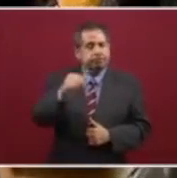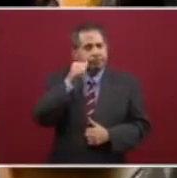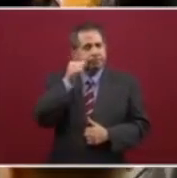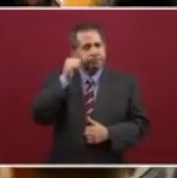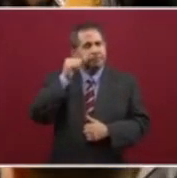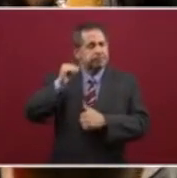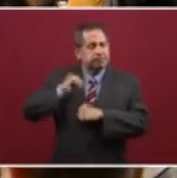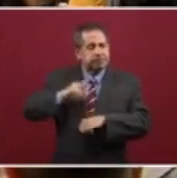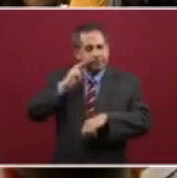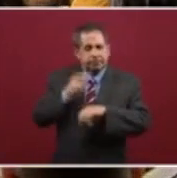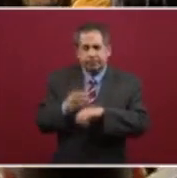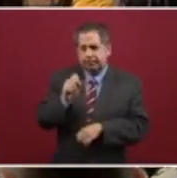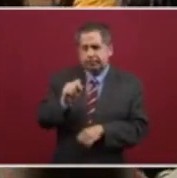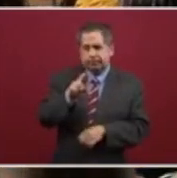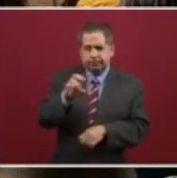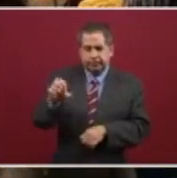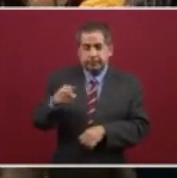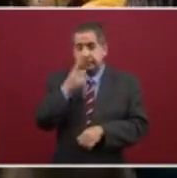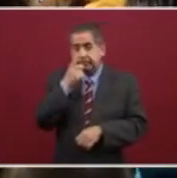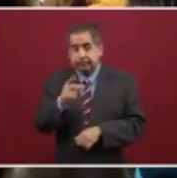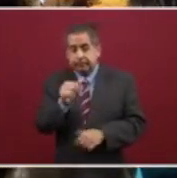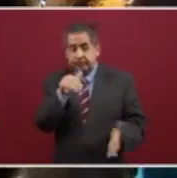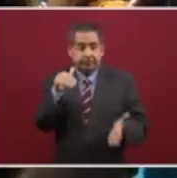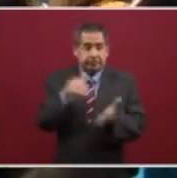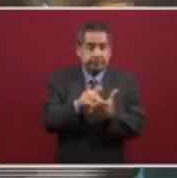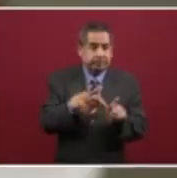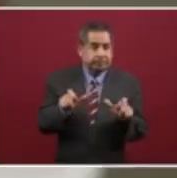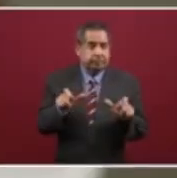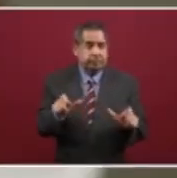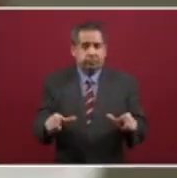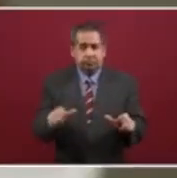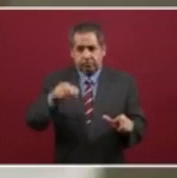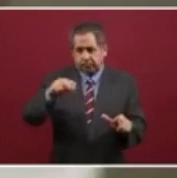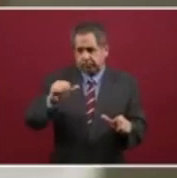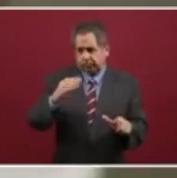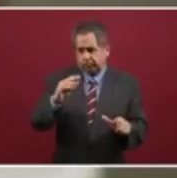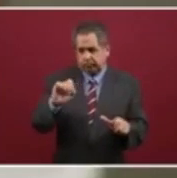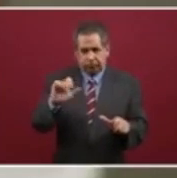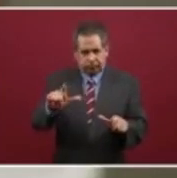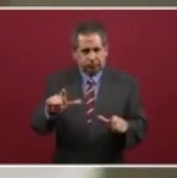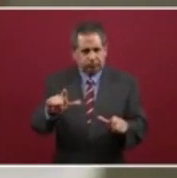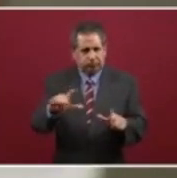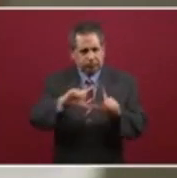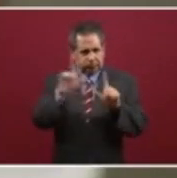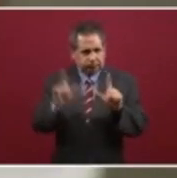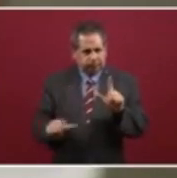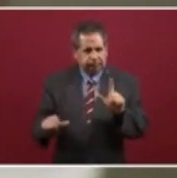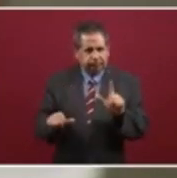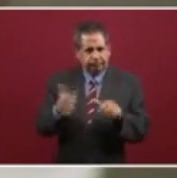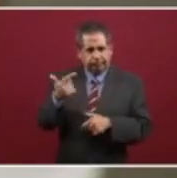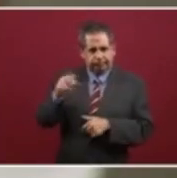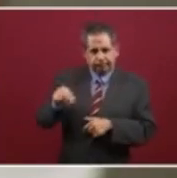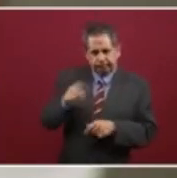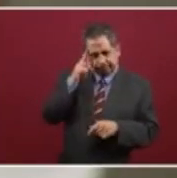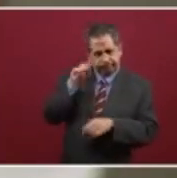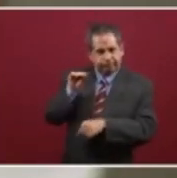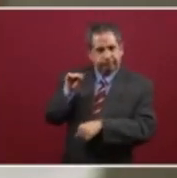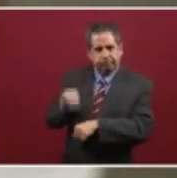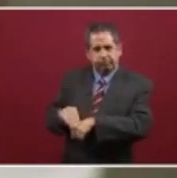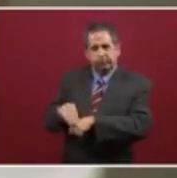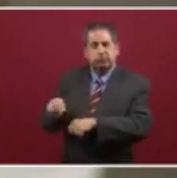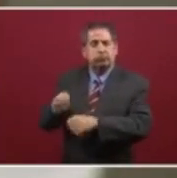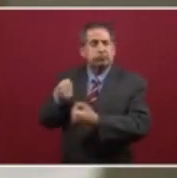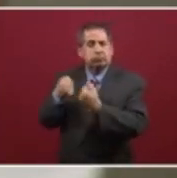canciller mencionaba que se iban a utilizar 6,000 elementos de la Guardia Nacional para la frontera sur. Preguntarle, ¿para cuándo se van a